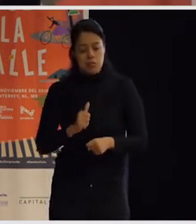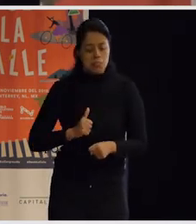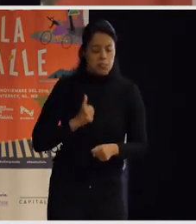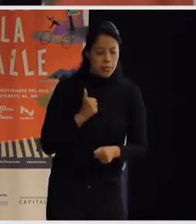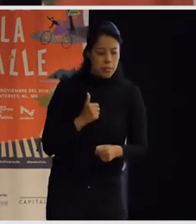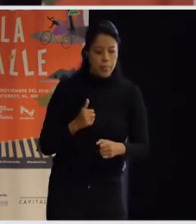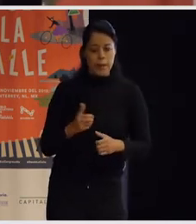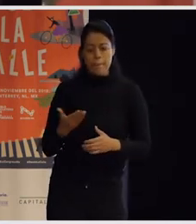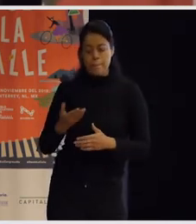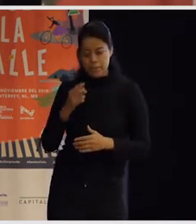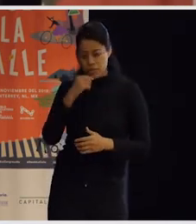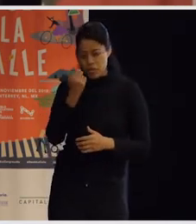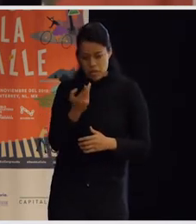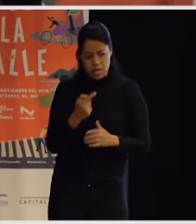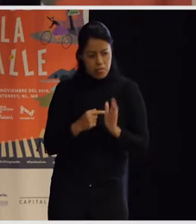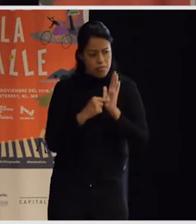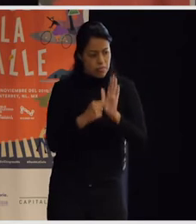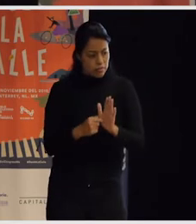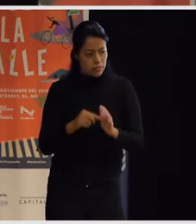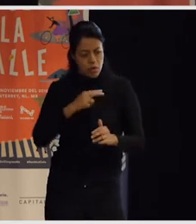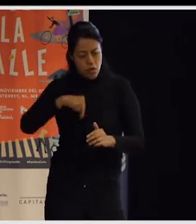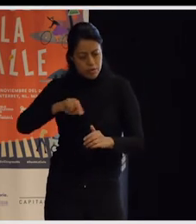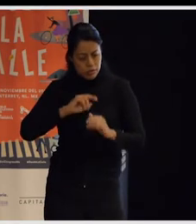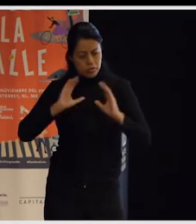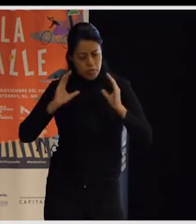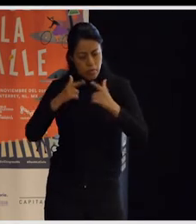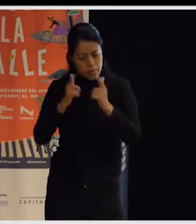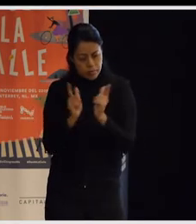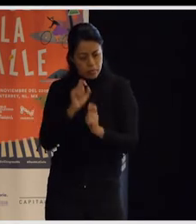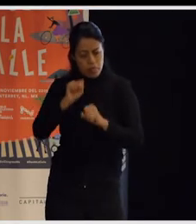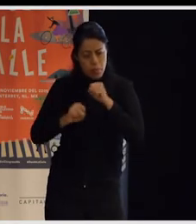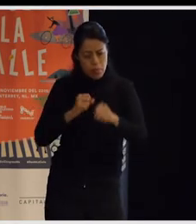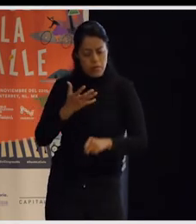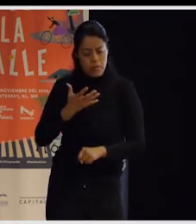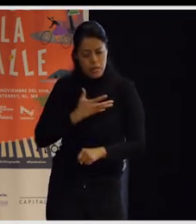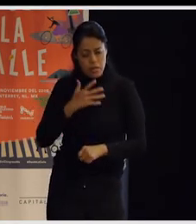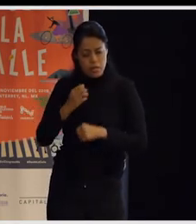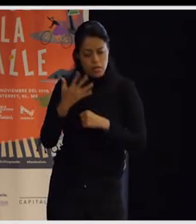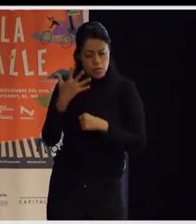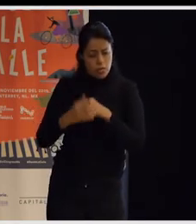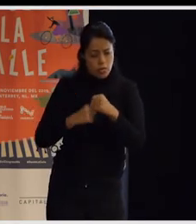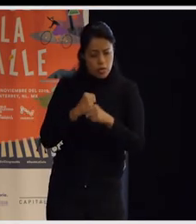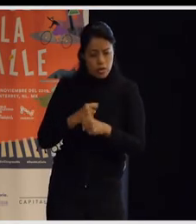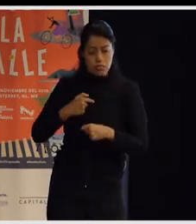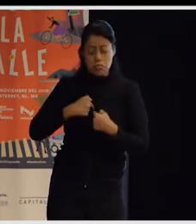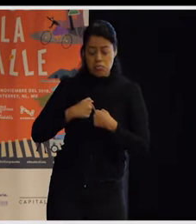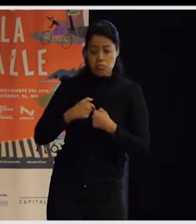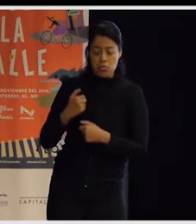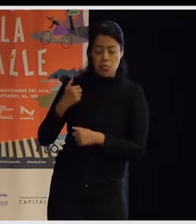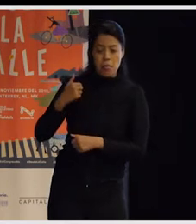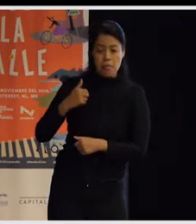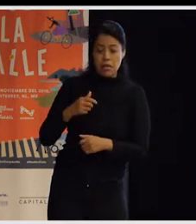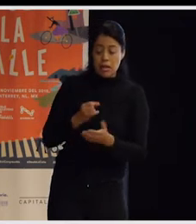juárez me gustaría compartirles esta lista de los colectivos ciclistas nosotros tenemos alrededor de 5 años hace como ocho años tuve la mejor decisión de mi vida que